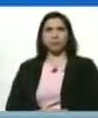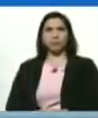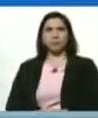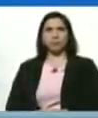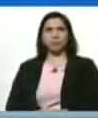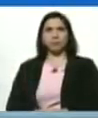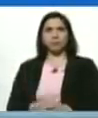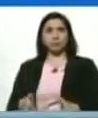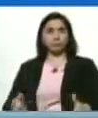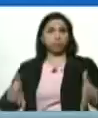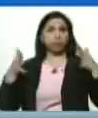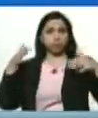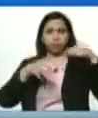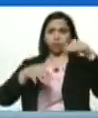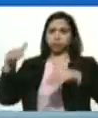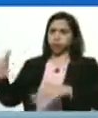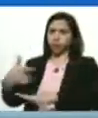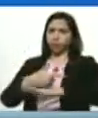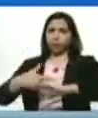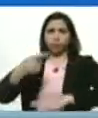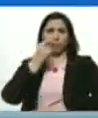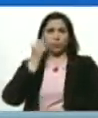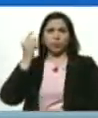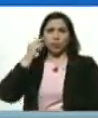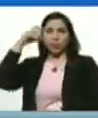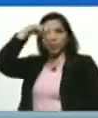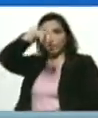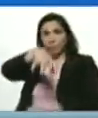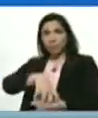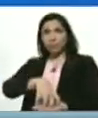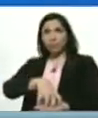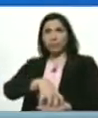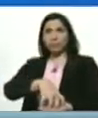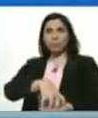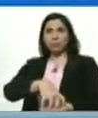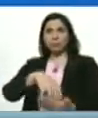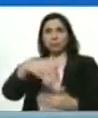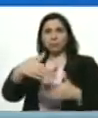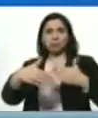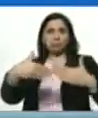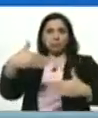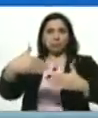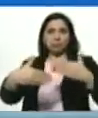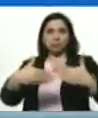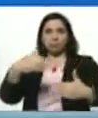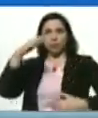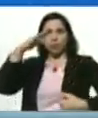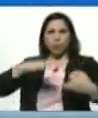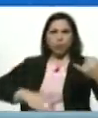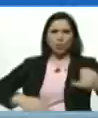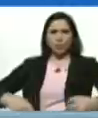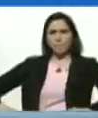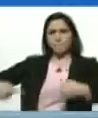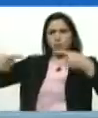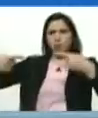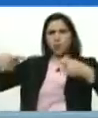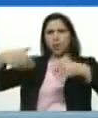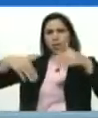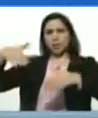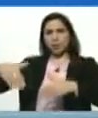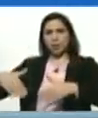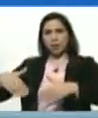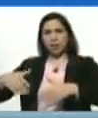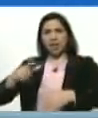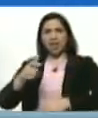y ganamos con votos las gobernaciones del país pelo a pelo pues fue la última contienda electoral que el